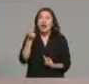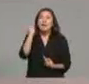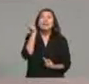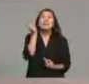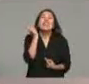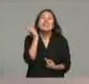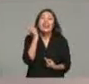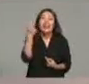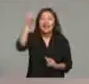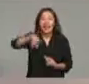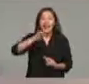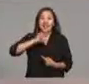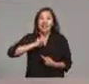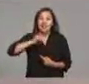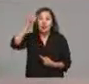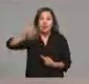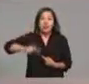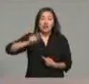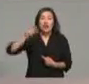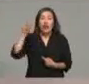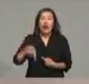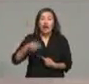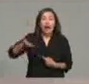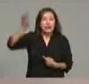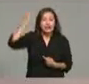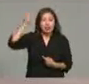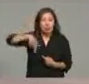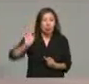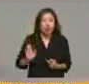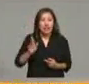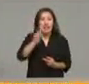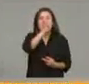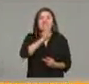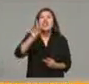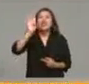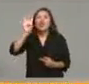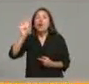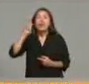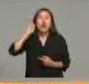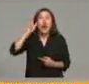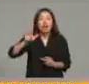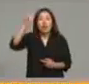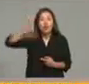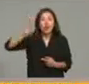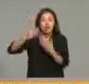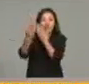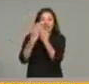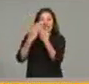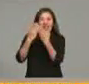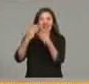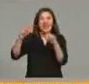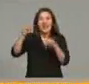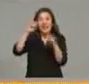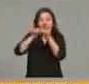algunos vecinos acade juzgó y cumplió ayer hoy 104 años una persona que vive para que acerque el canal